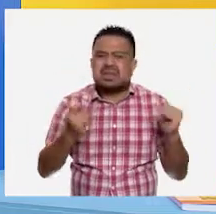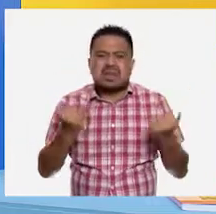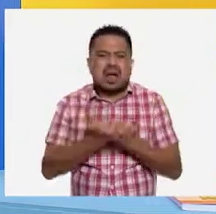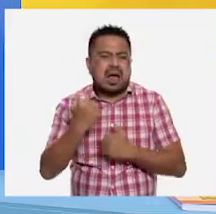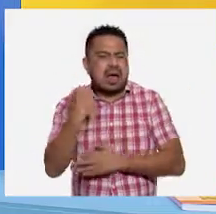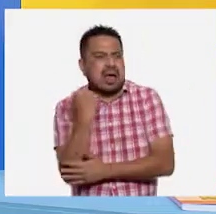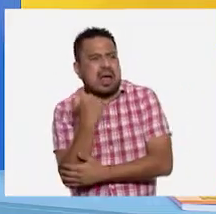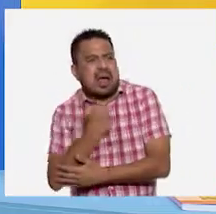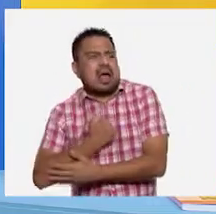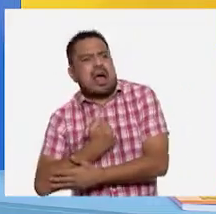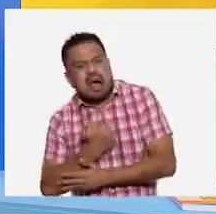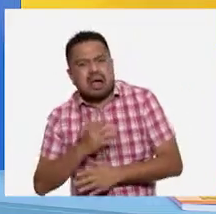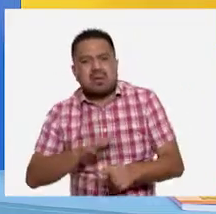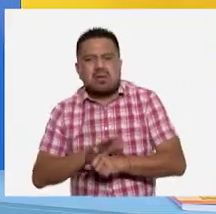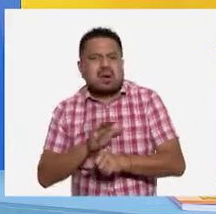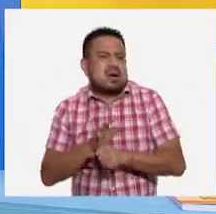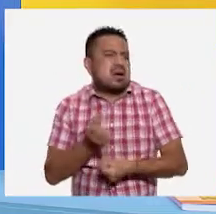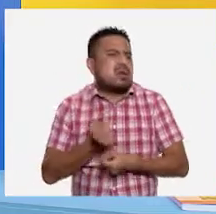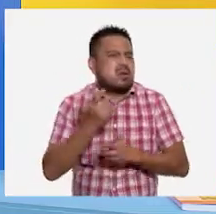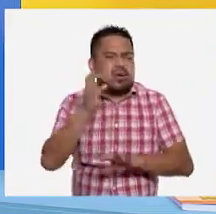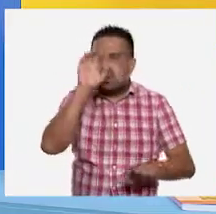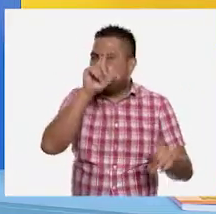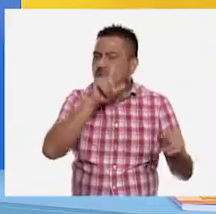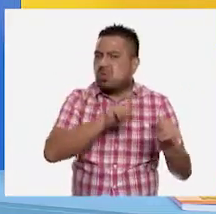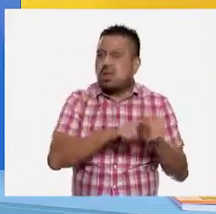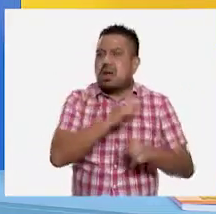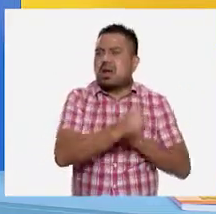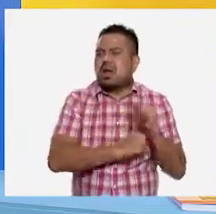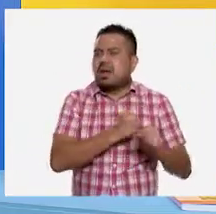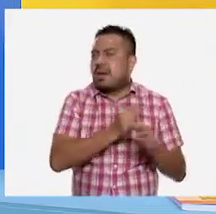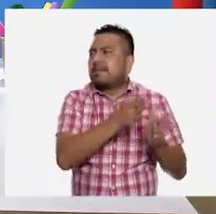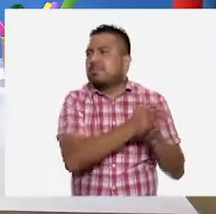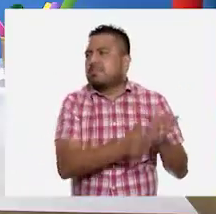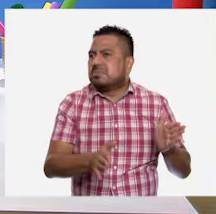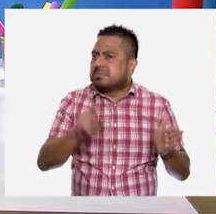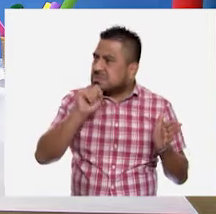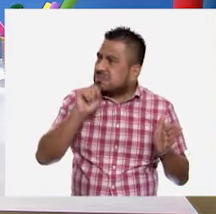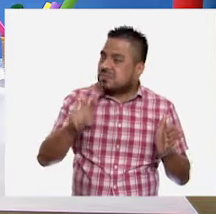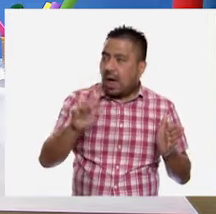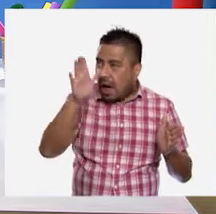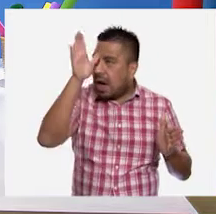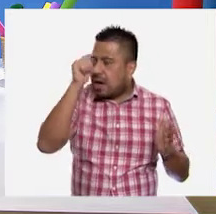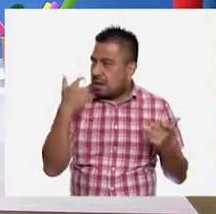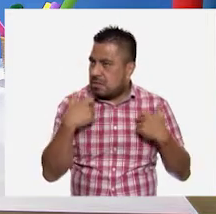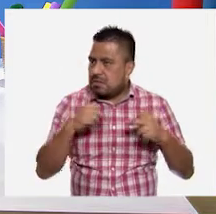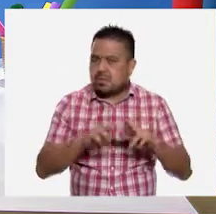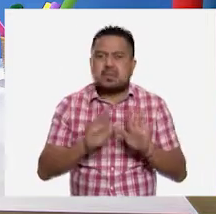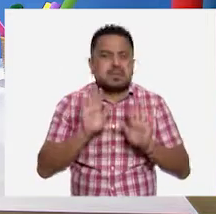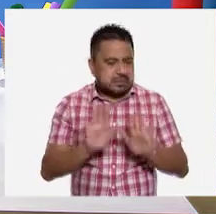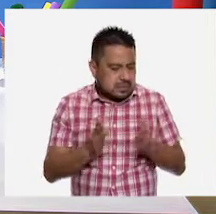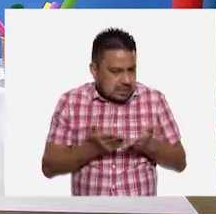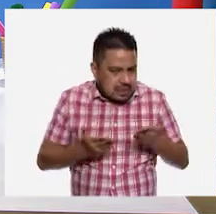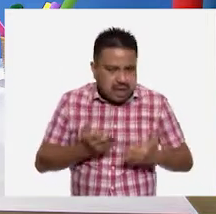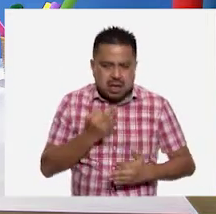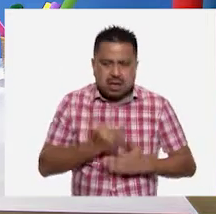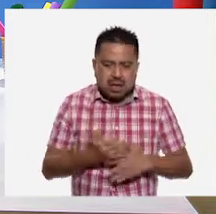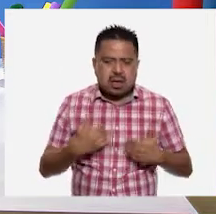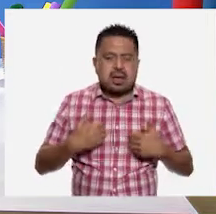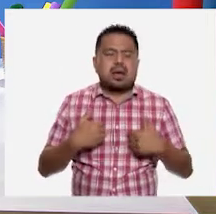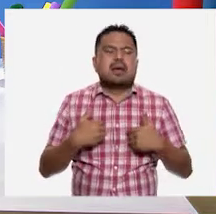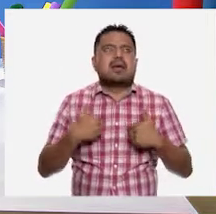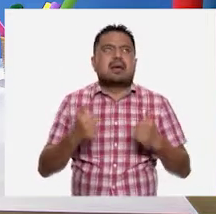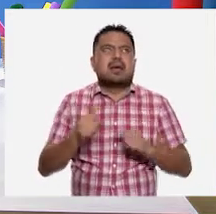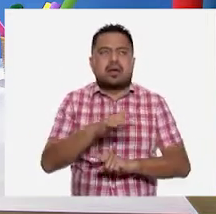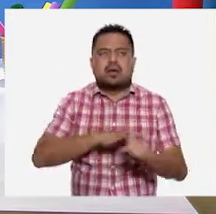muy importante en varias de las expresiones culturales de estos años. De acuerdo, maestra Ceci. A ver, ahora sí ya voy entendiendo el